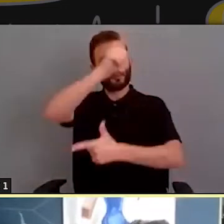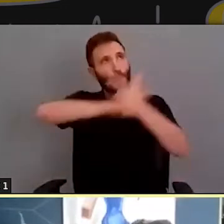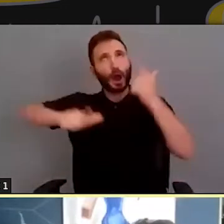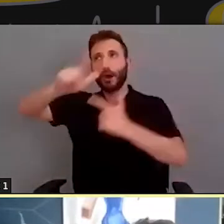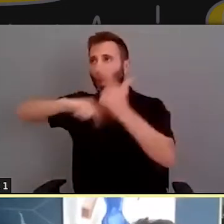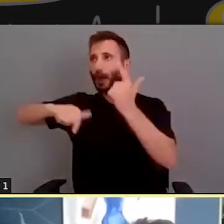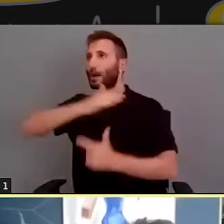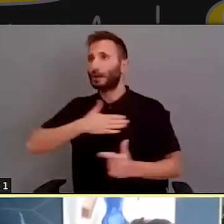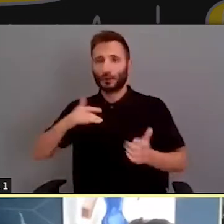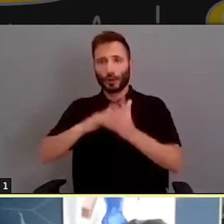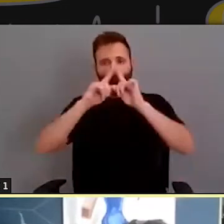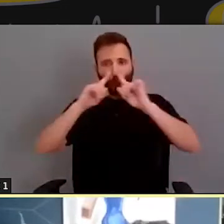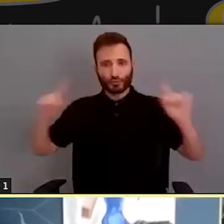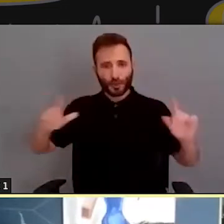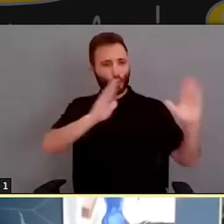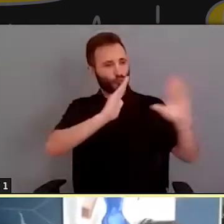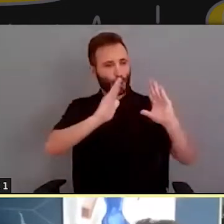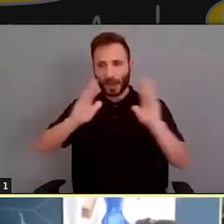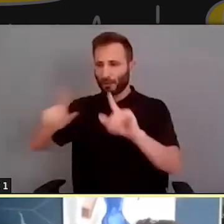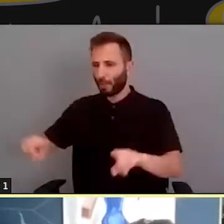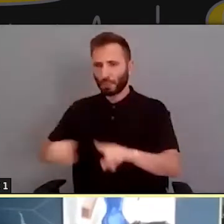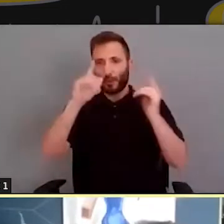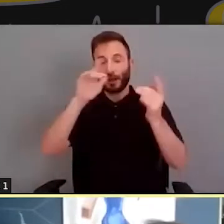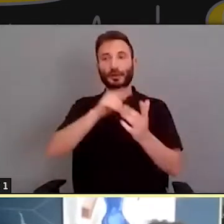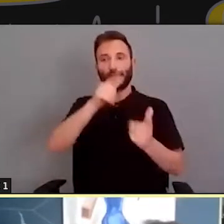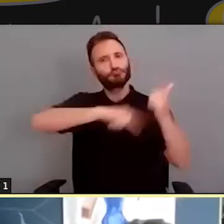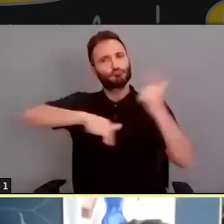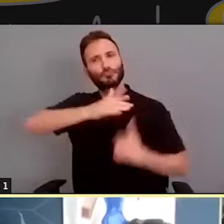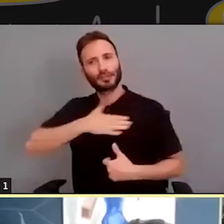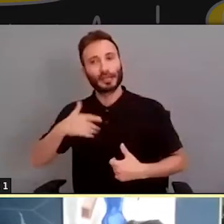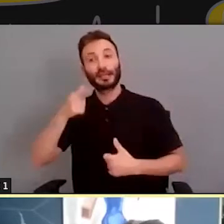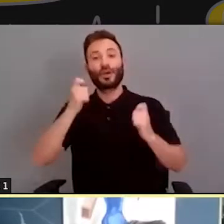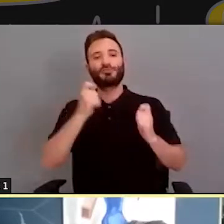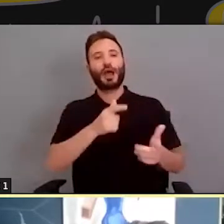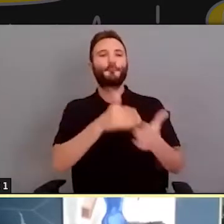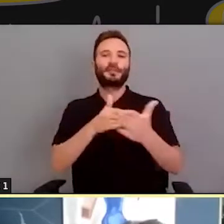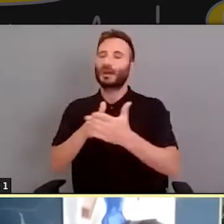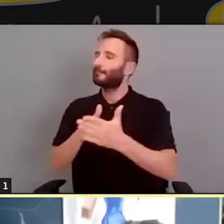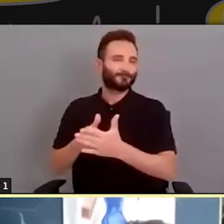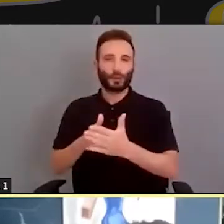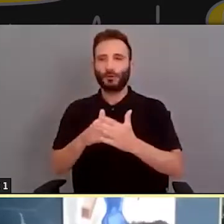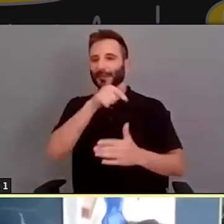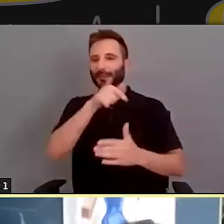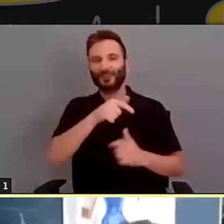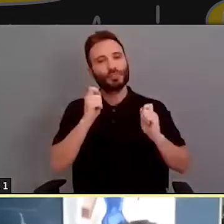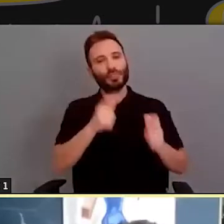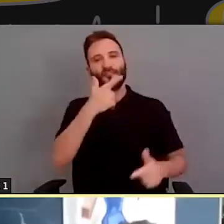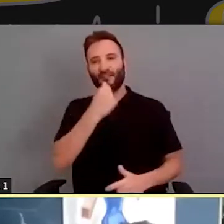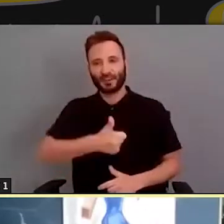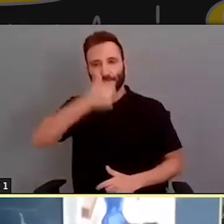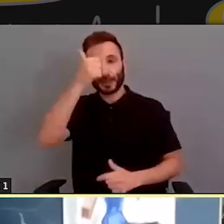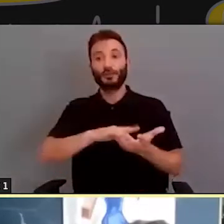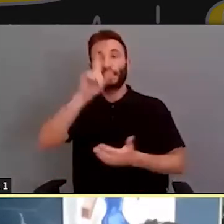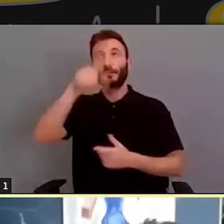del año y solamente se les imponen barreras y no ventajas. Entonces, con esto no gana nadie, y las empresas no se pueden permitir